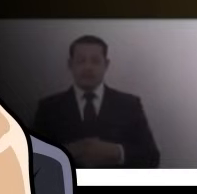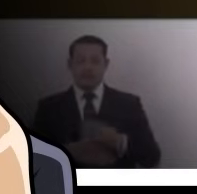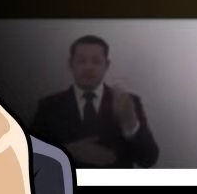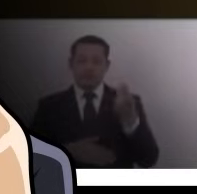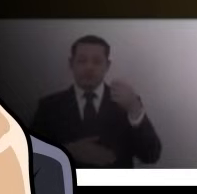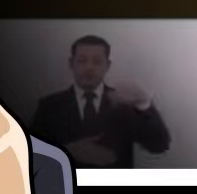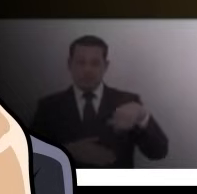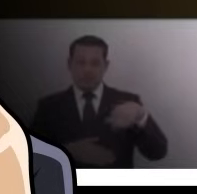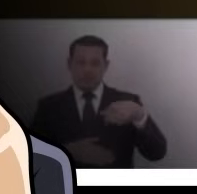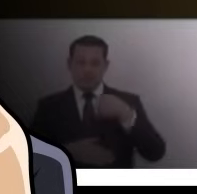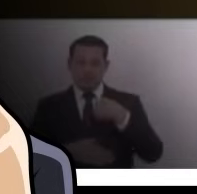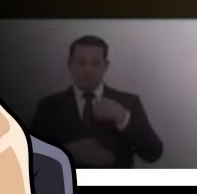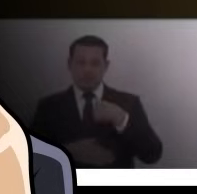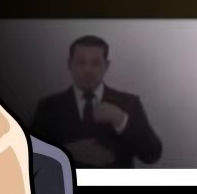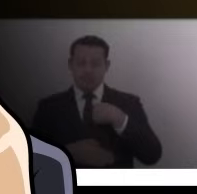Entonces, ahorita lo que yo